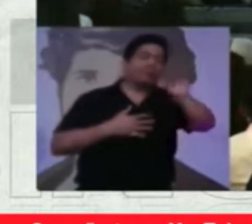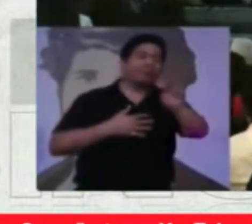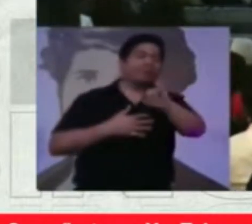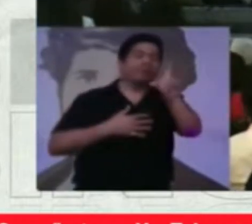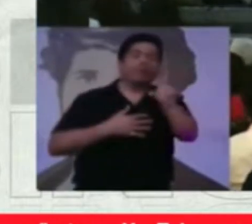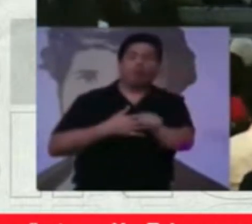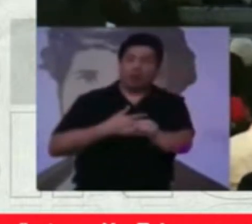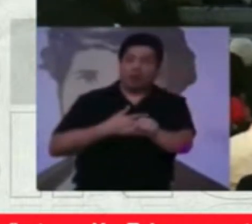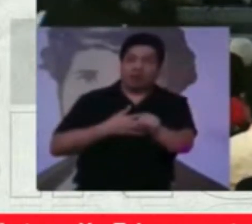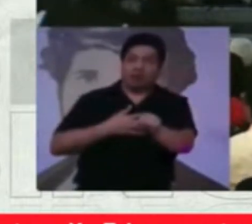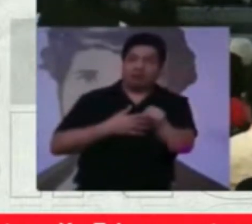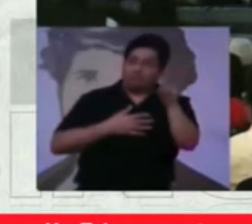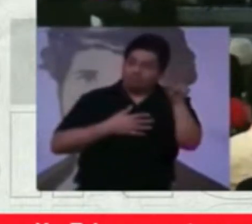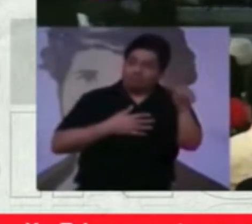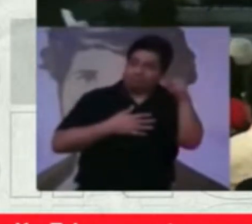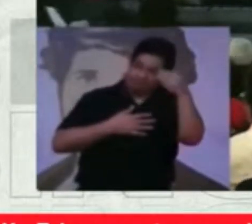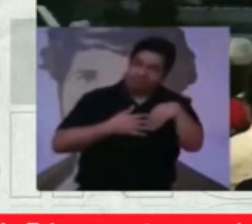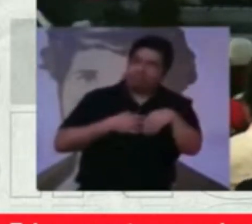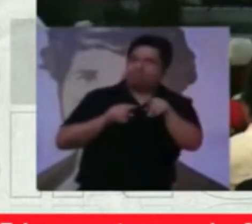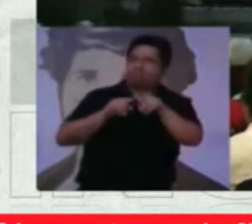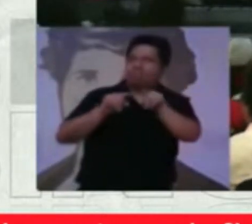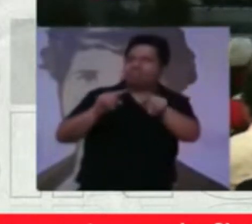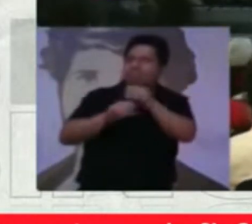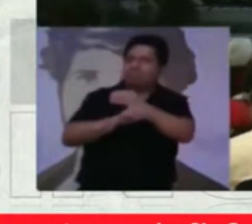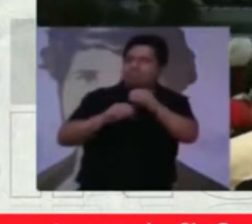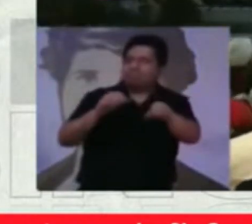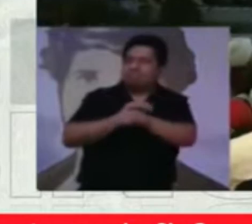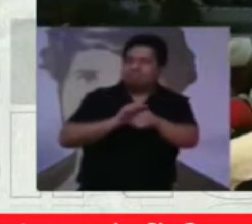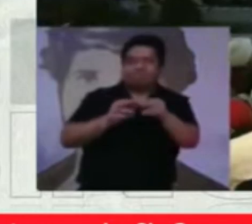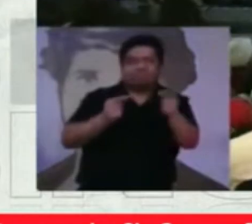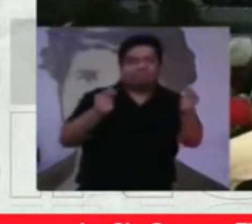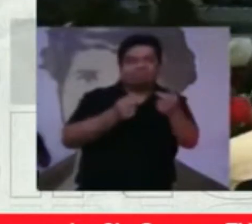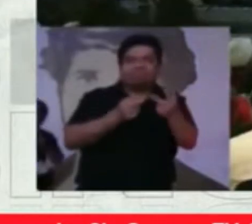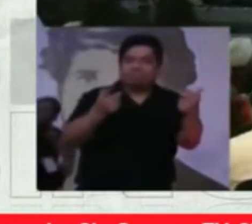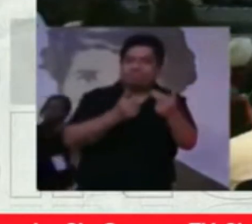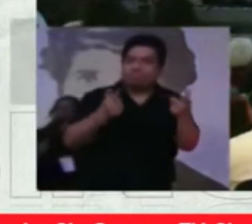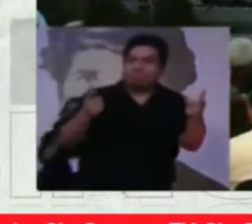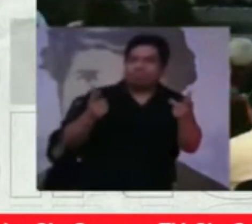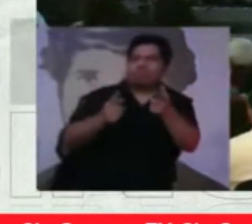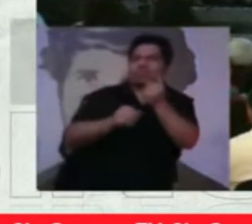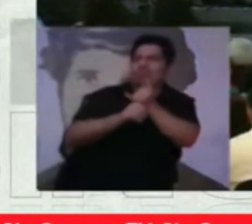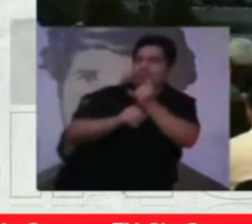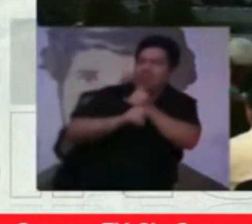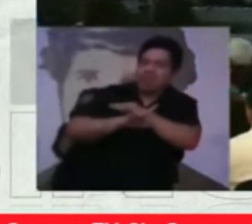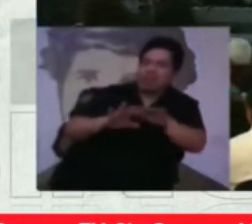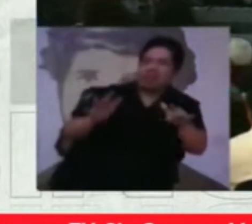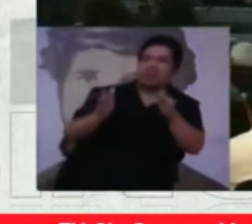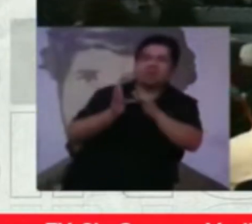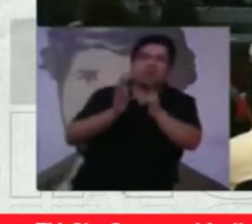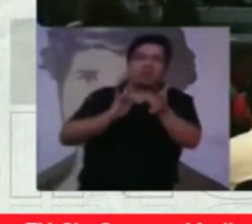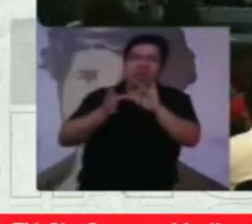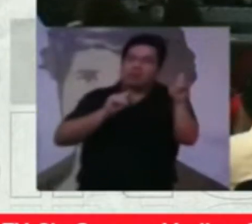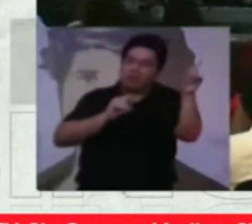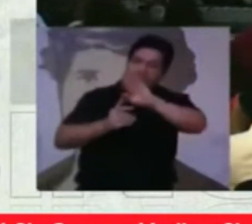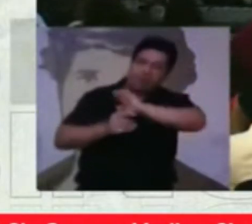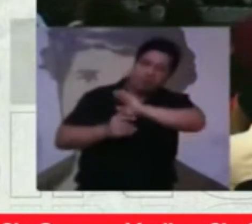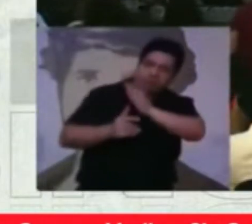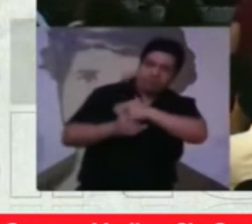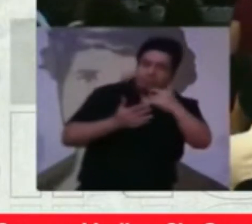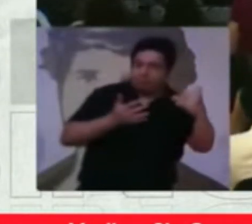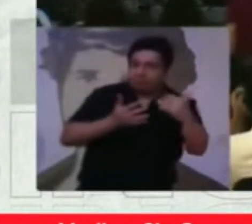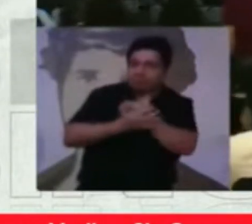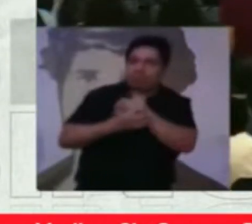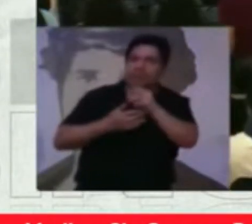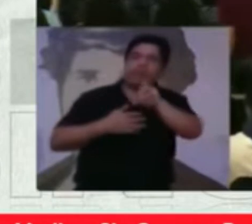Macías el que ha estado destapando los ataques cibernéticos y digitales desde España